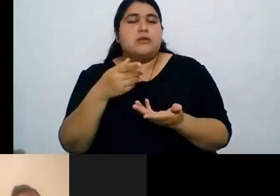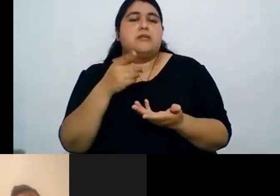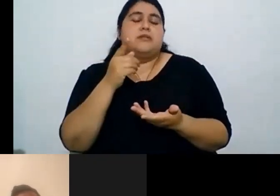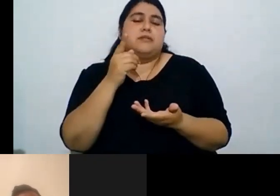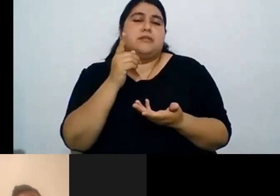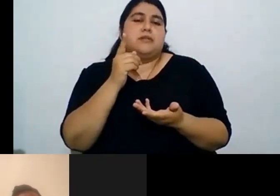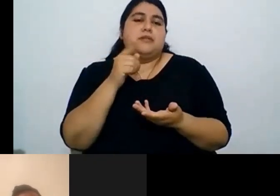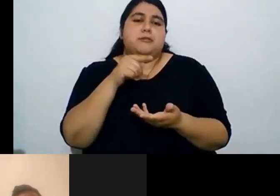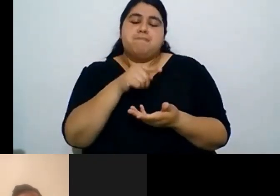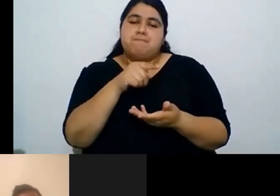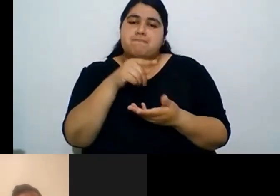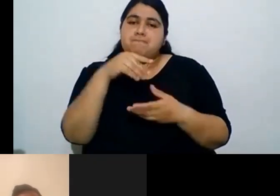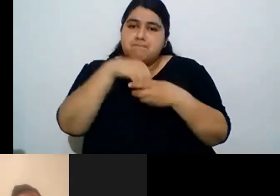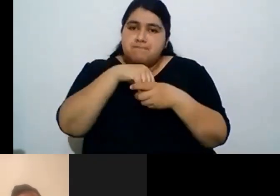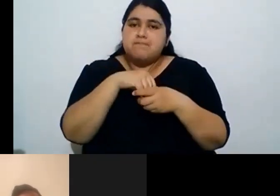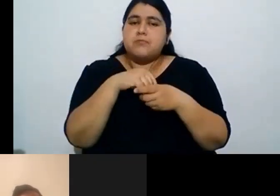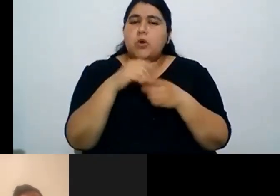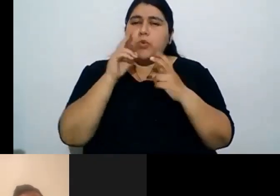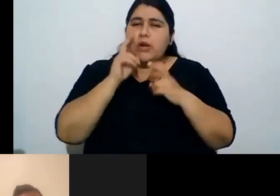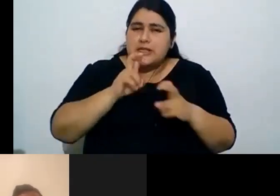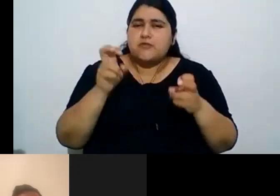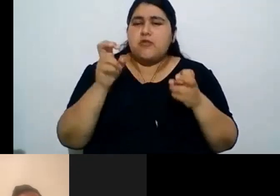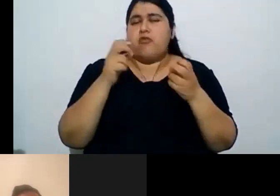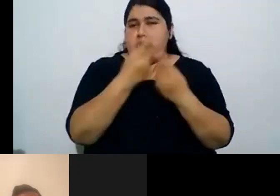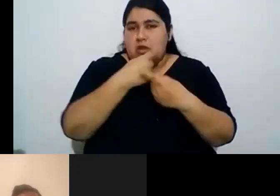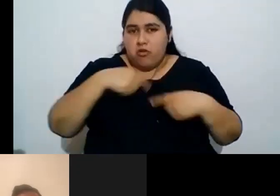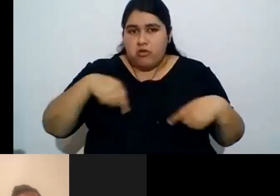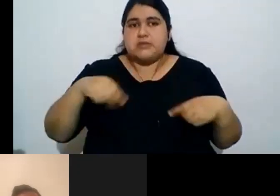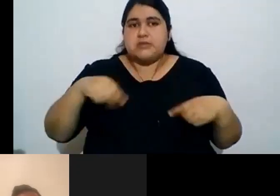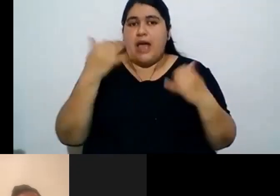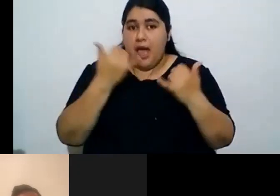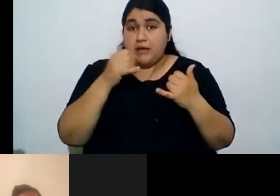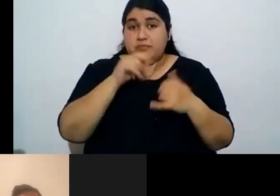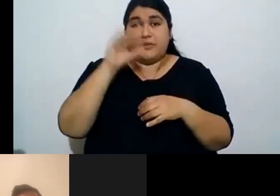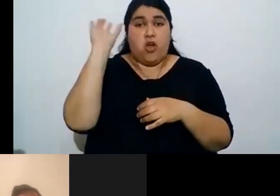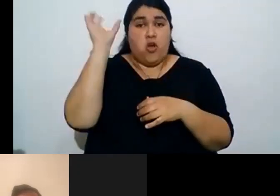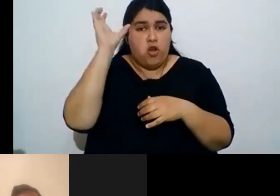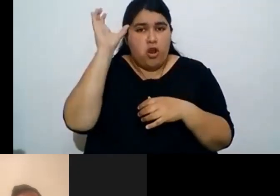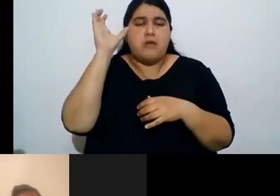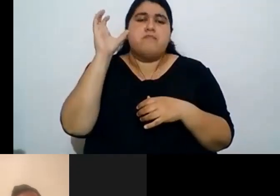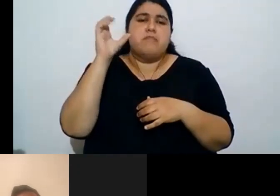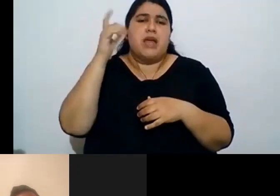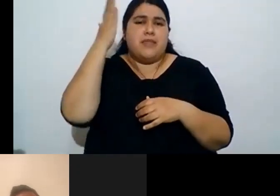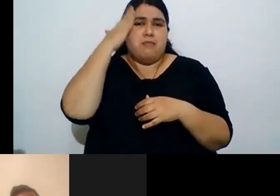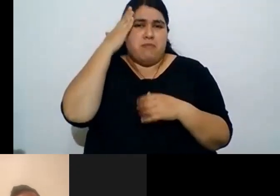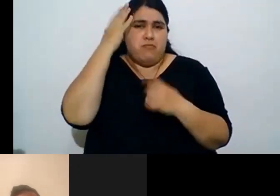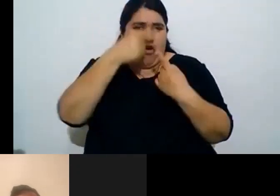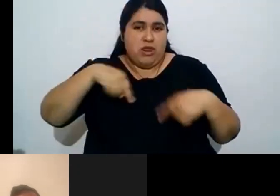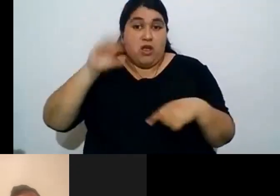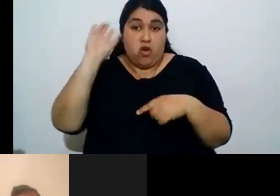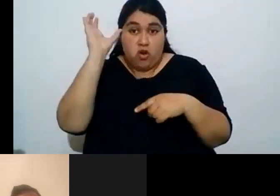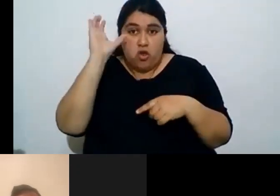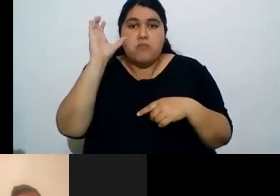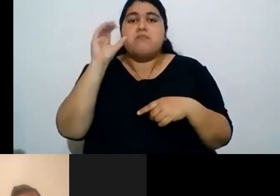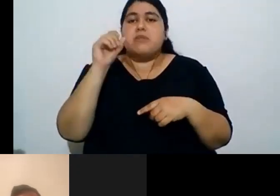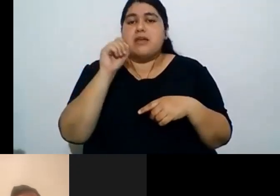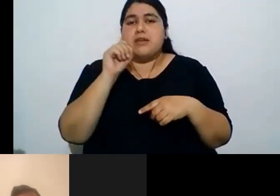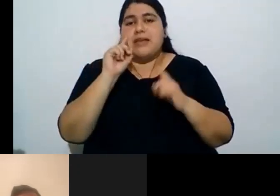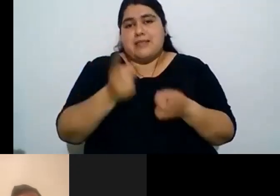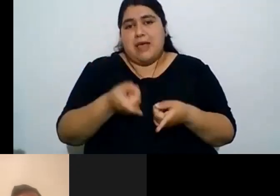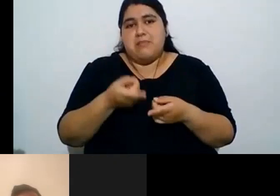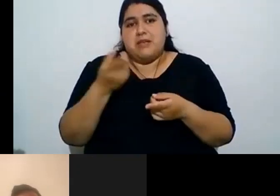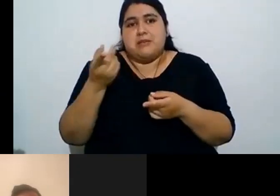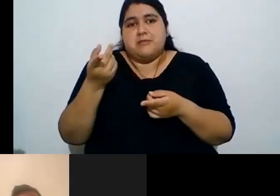un estudio de Basta Ya en Colombia y de Centro Memoria en Colombia, que estaban también financiados